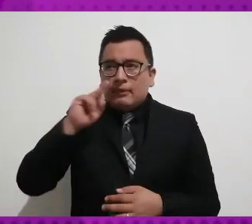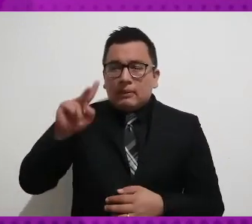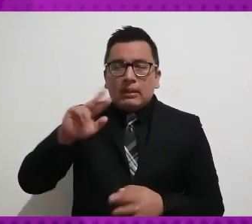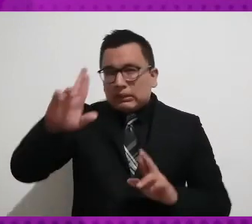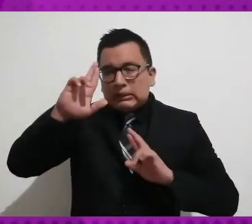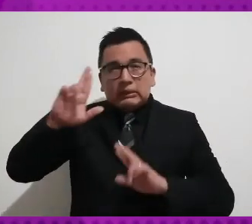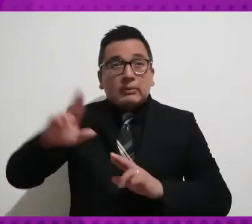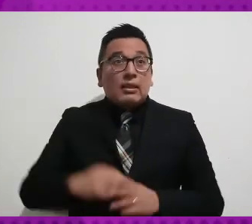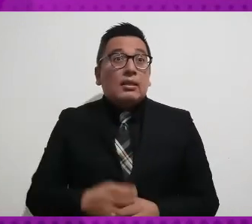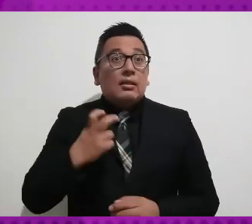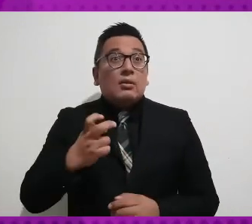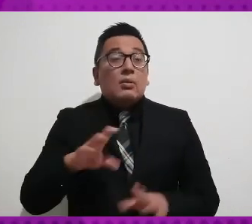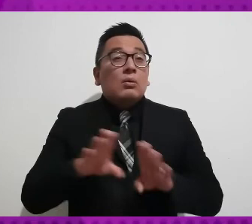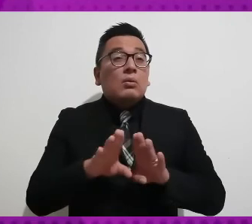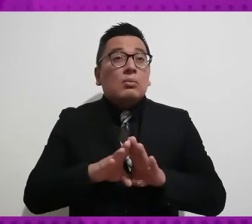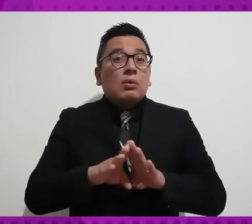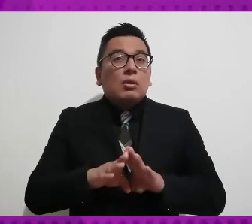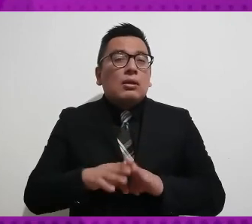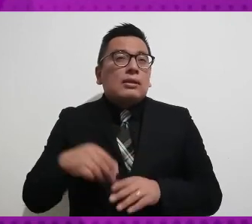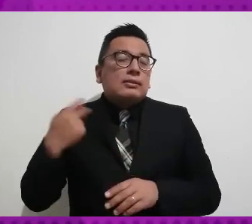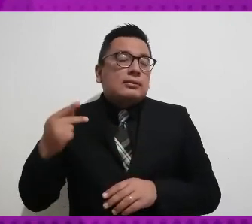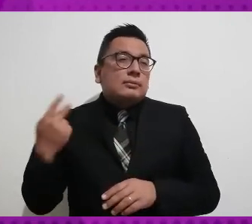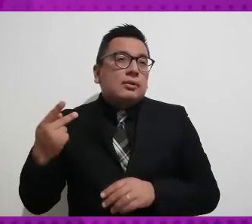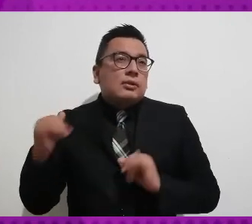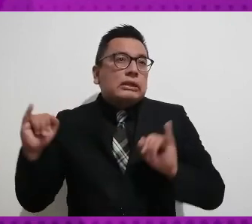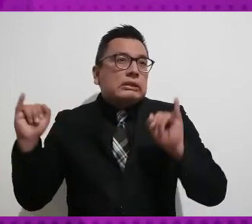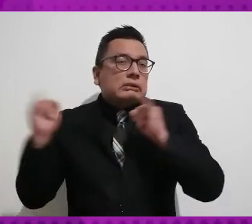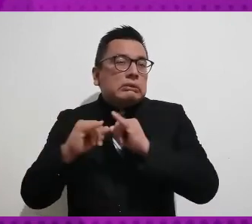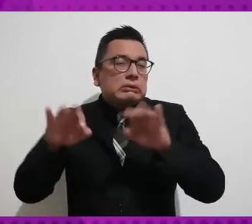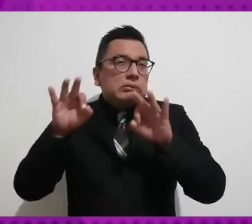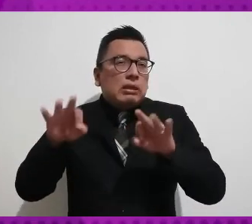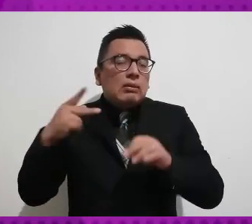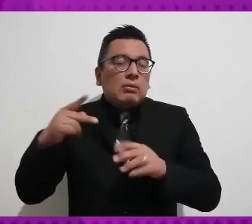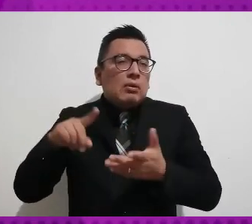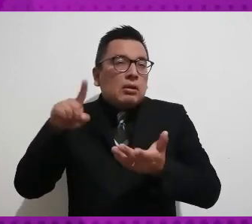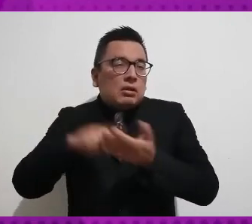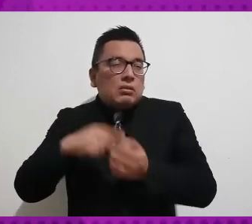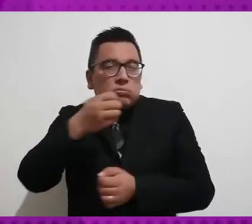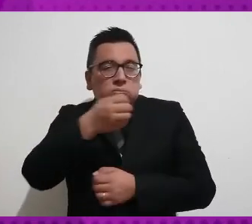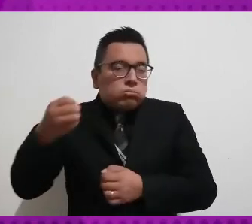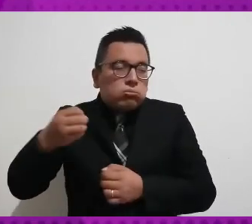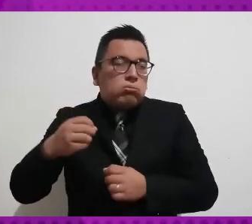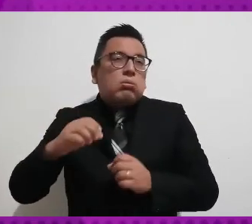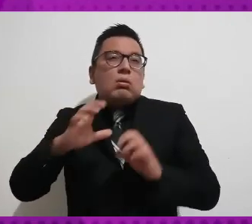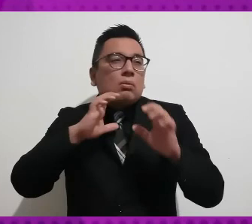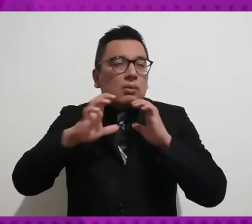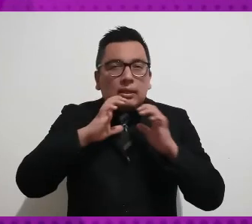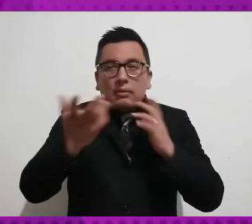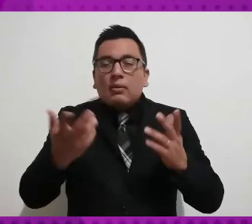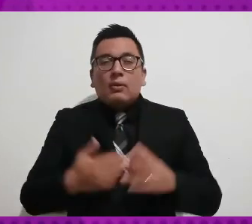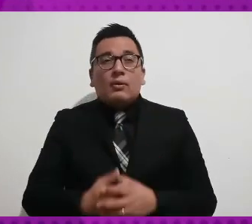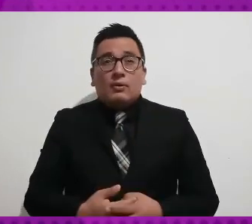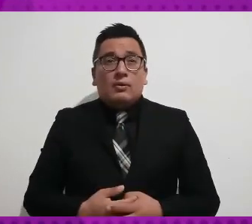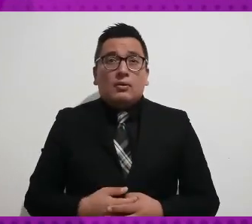ciudadano, y creo que eso solo se logra consolidando la institucionalidad, mejorando los procesos internos, mejorando la comunicación con la